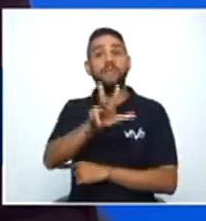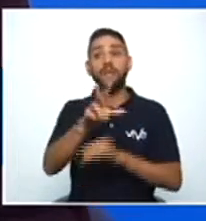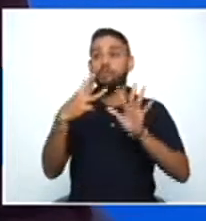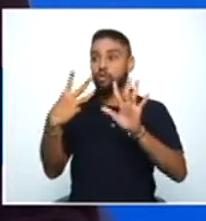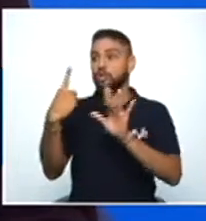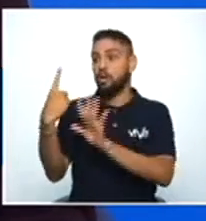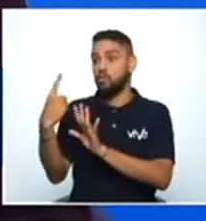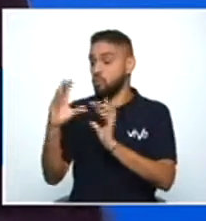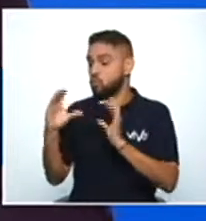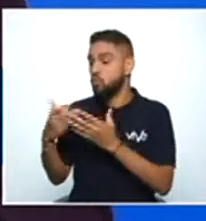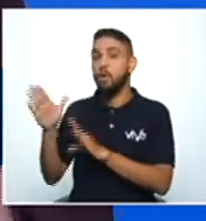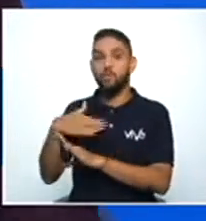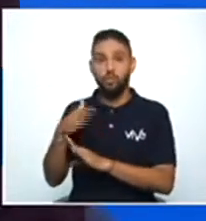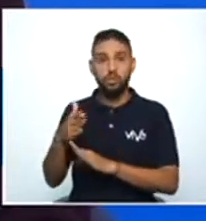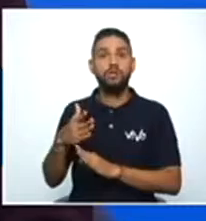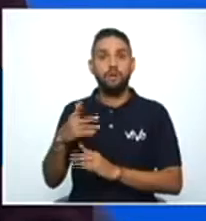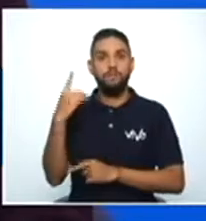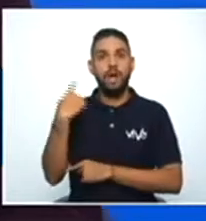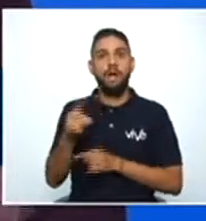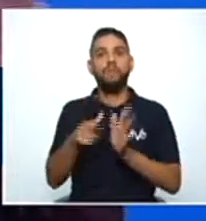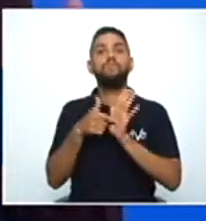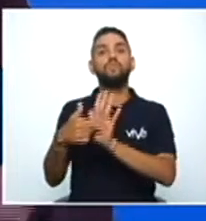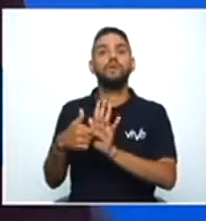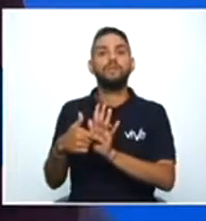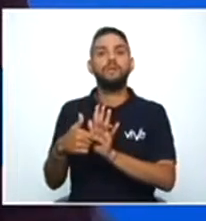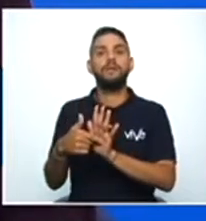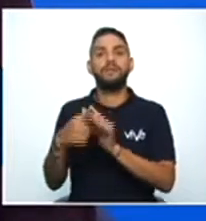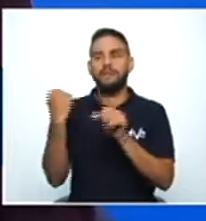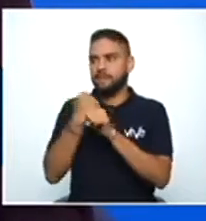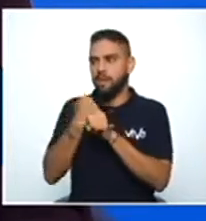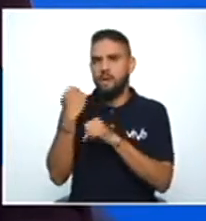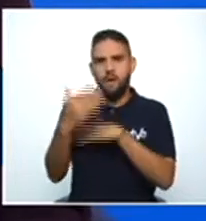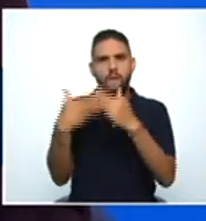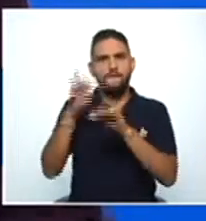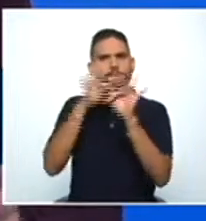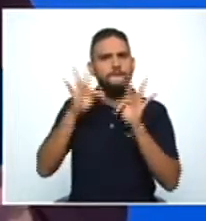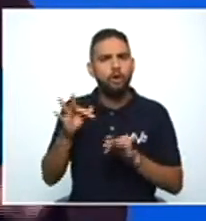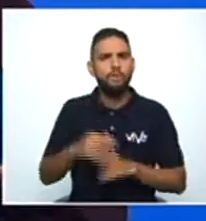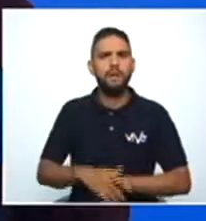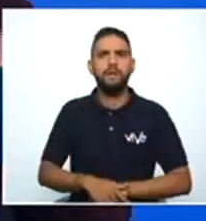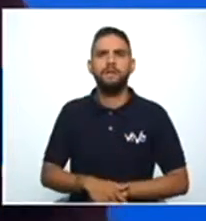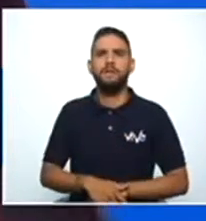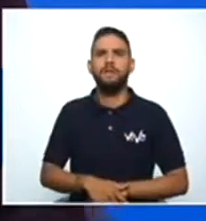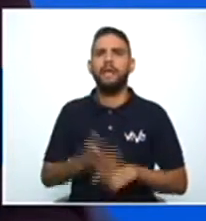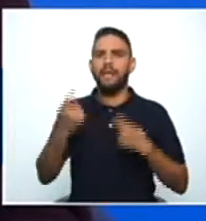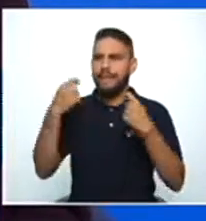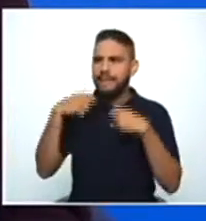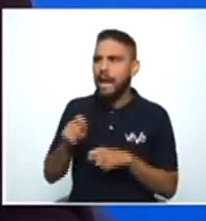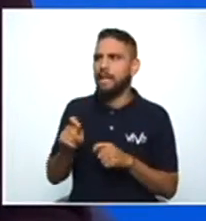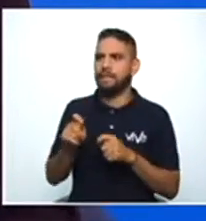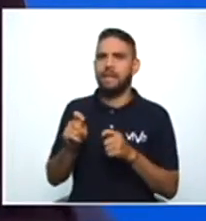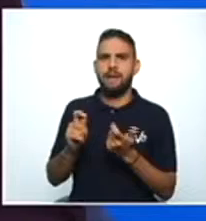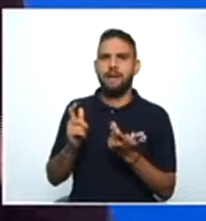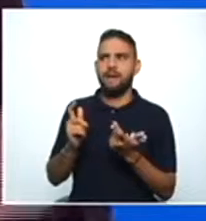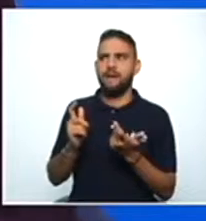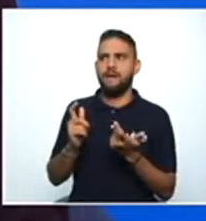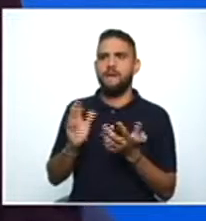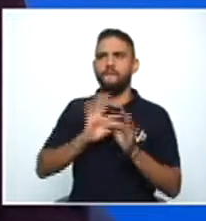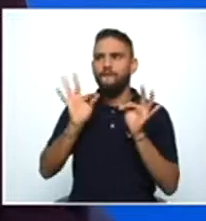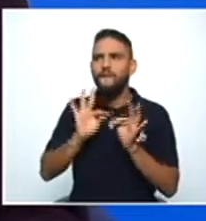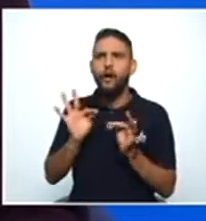agrupaciones y eso es lo que tenemos nosotros para hacer frente a esa visión que pretendemos iniciar que pretende generar